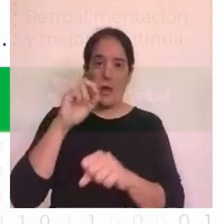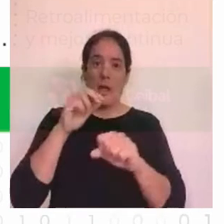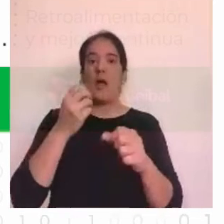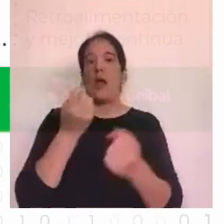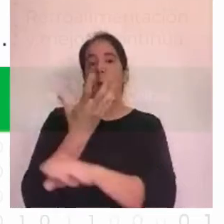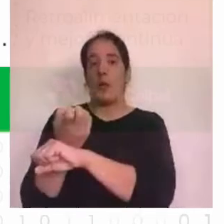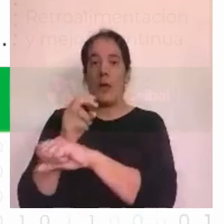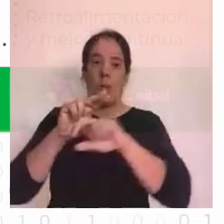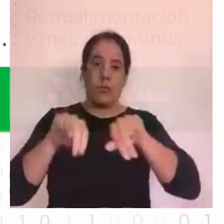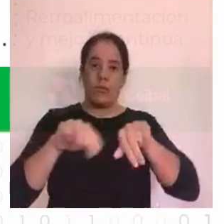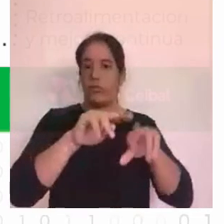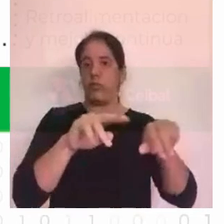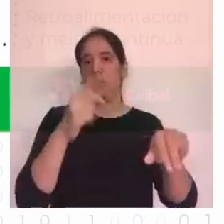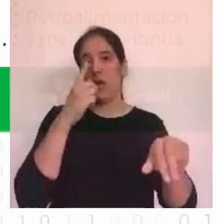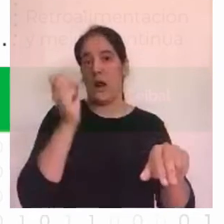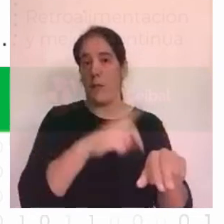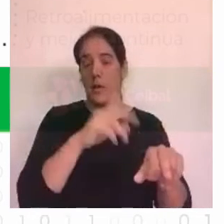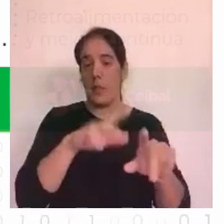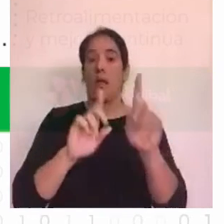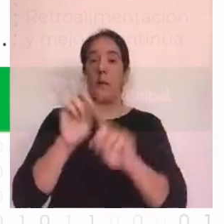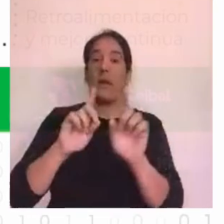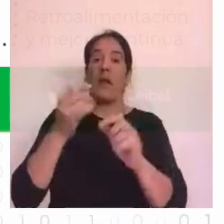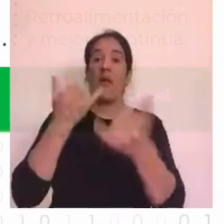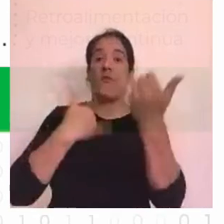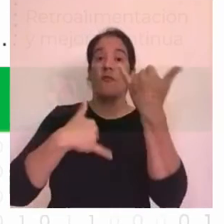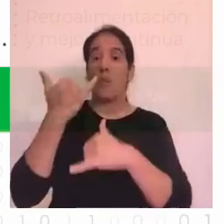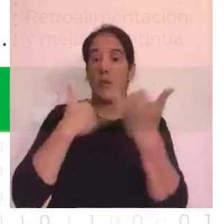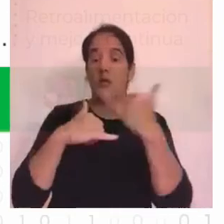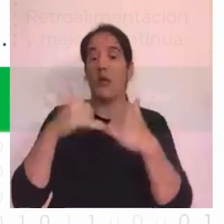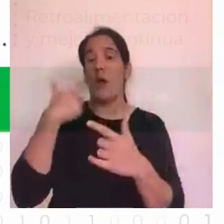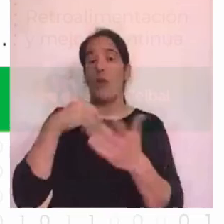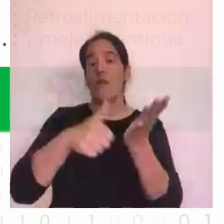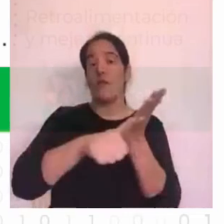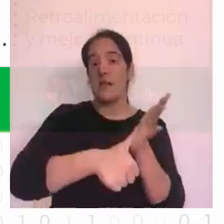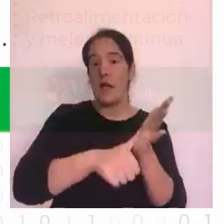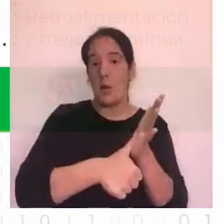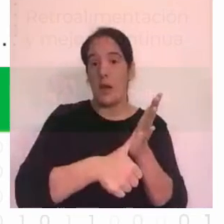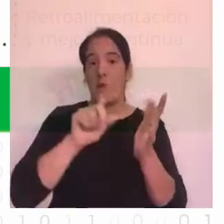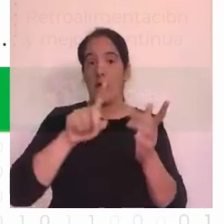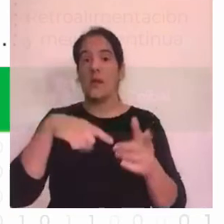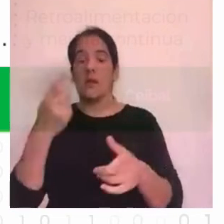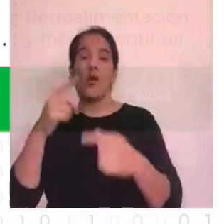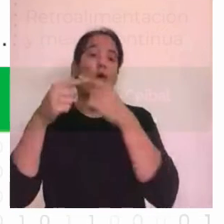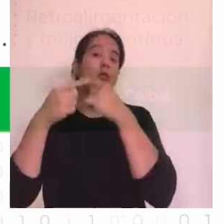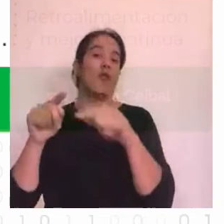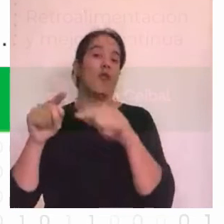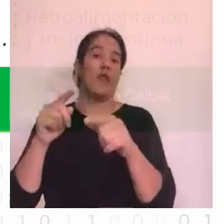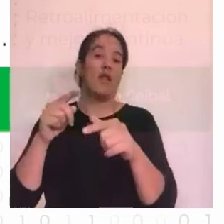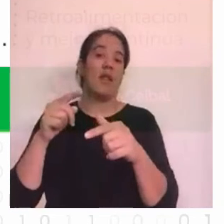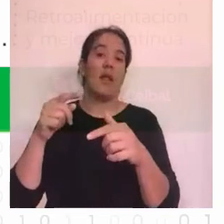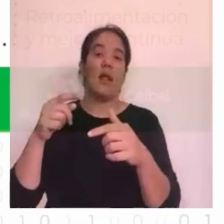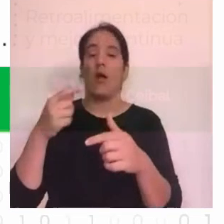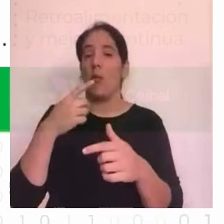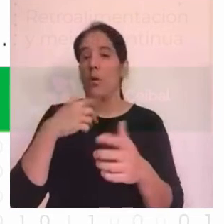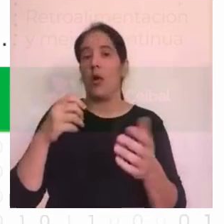gran desafío porque hay personas que aparecen con su cédula de identidad y también con otro documento, entonces tenemos que